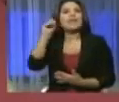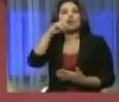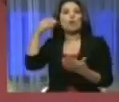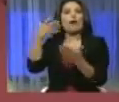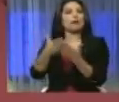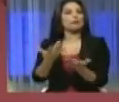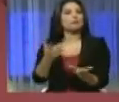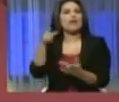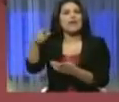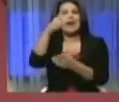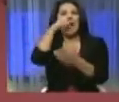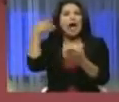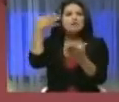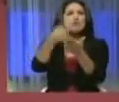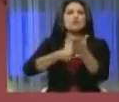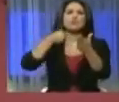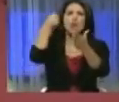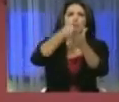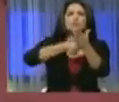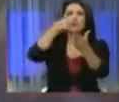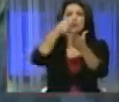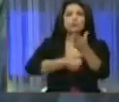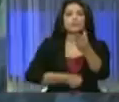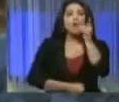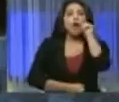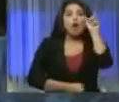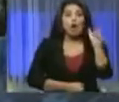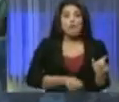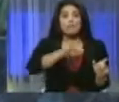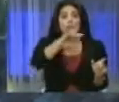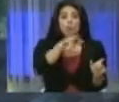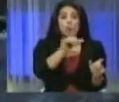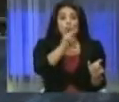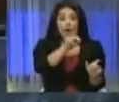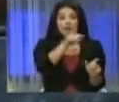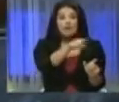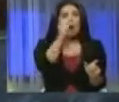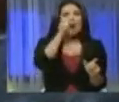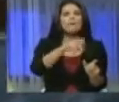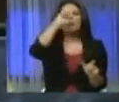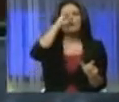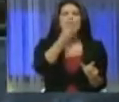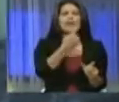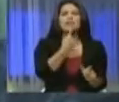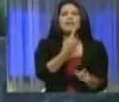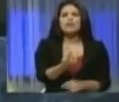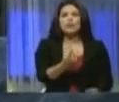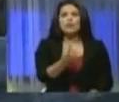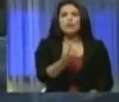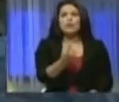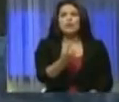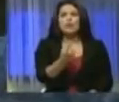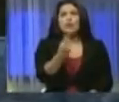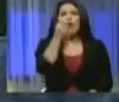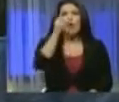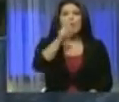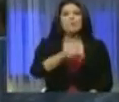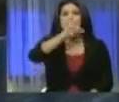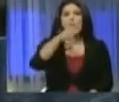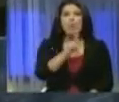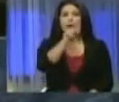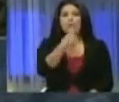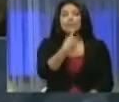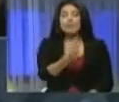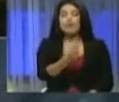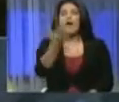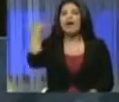de lucha, como decía Juan Bosch, ese gran fundador de Patria Dominicana. Juan Bosch, cuando